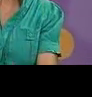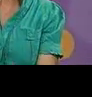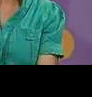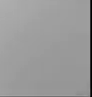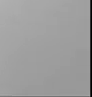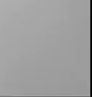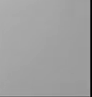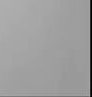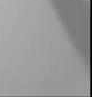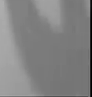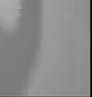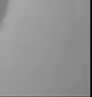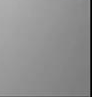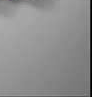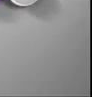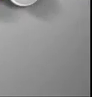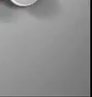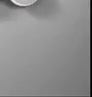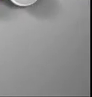de este estado.